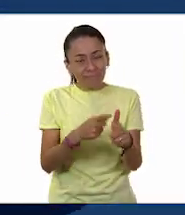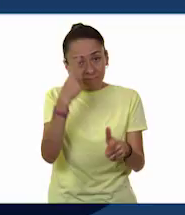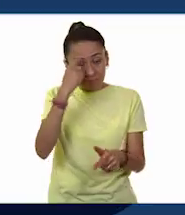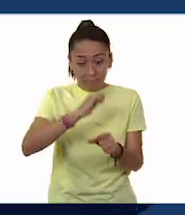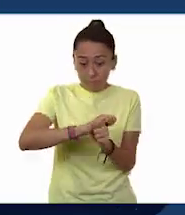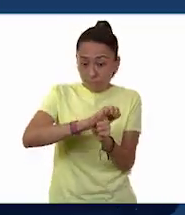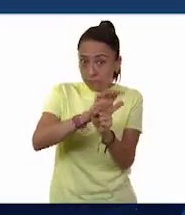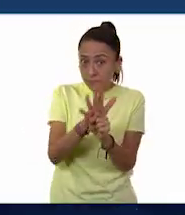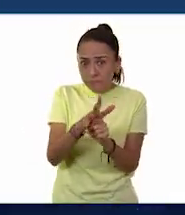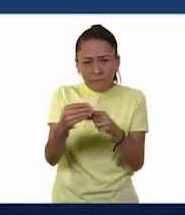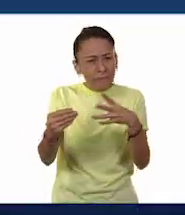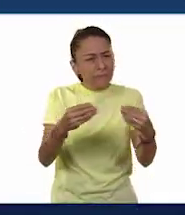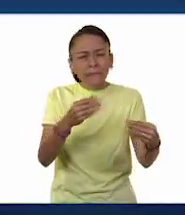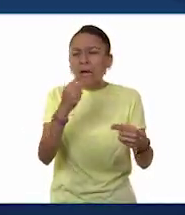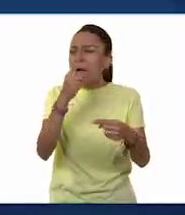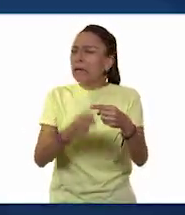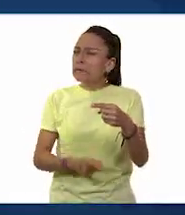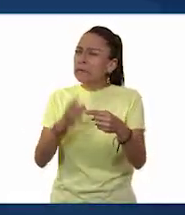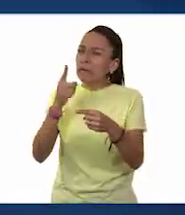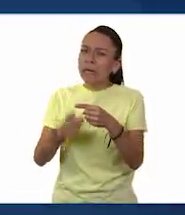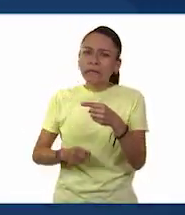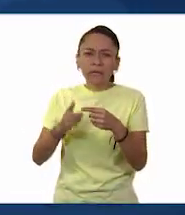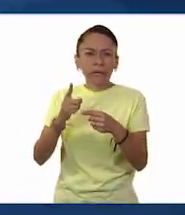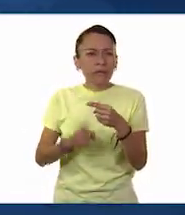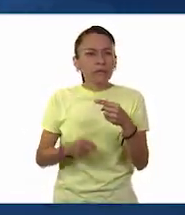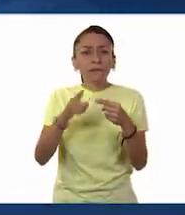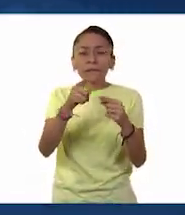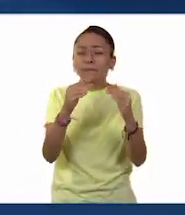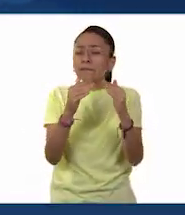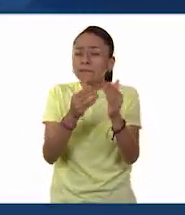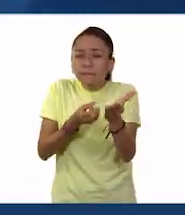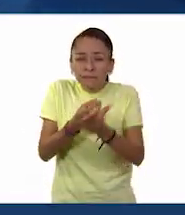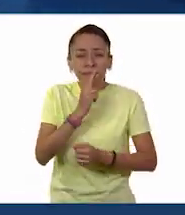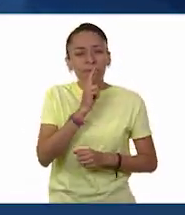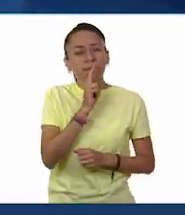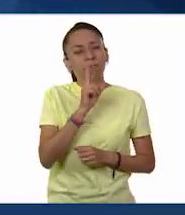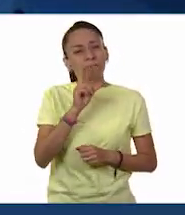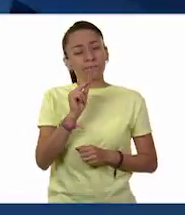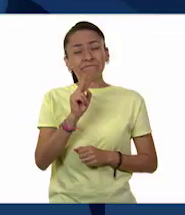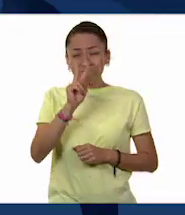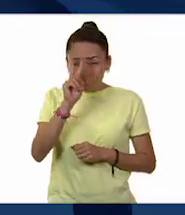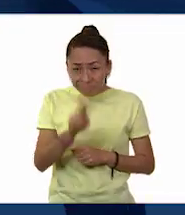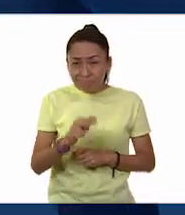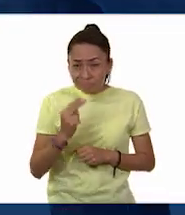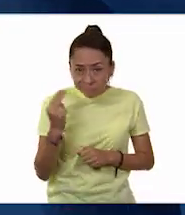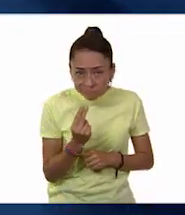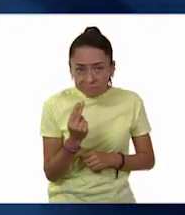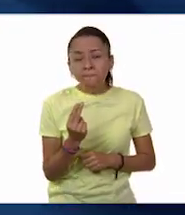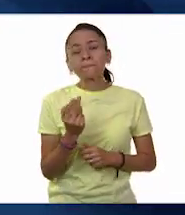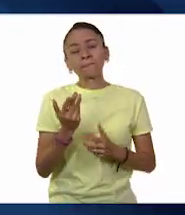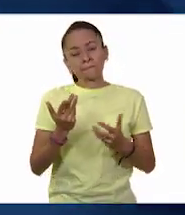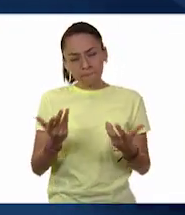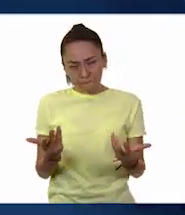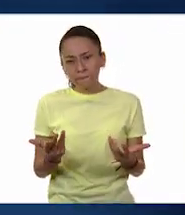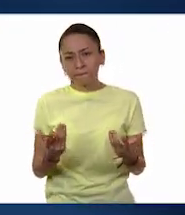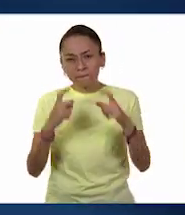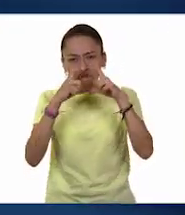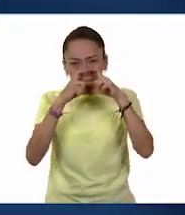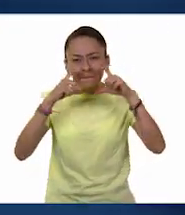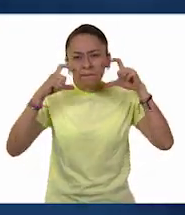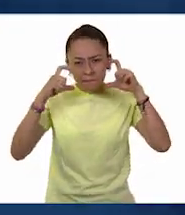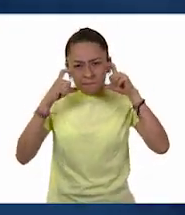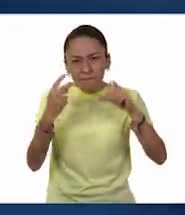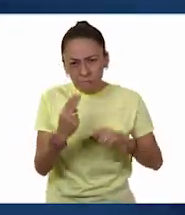no salir de casa a menos que sea muy necesario. Si lo haces, utiliza el